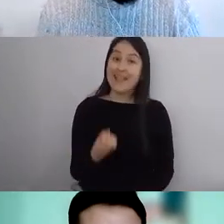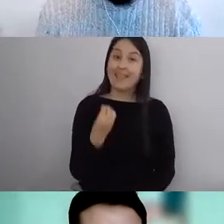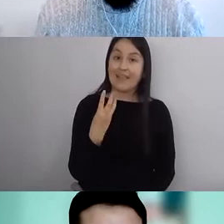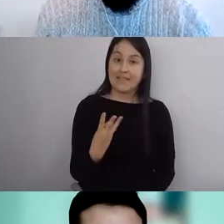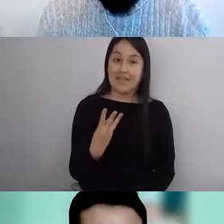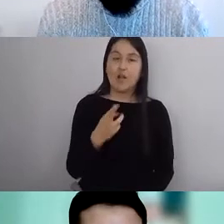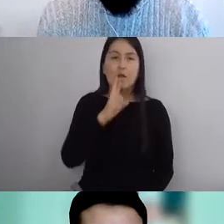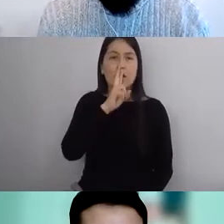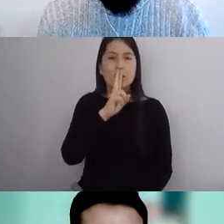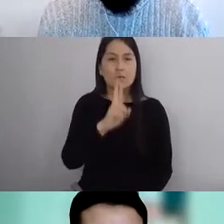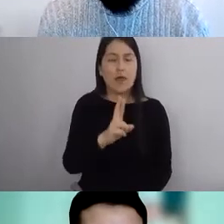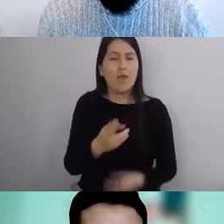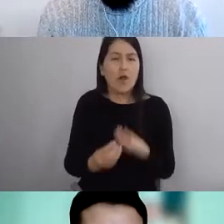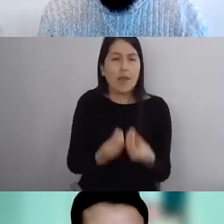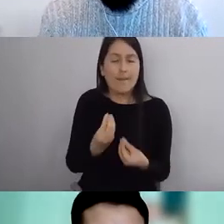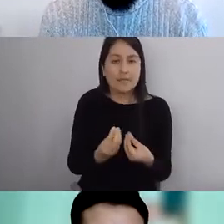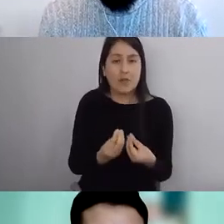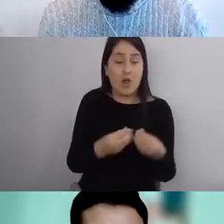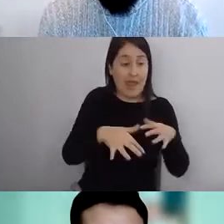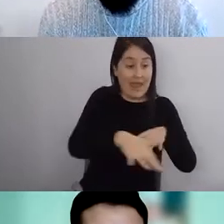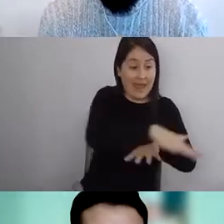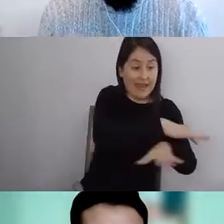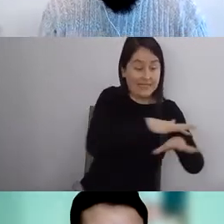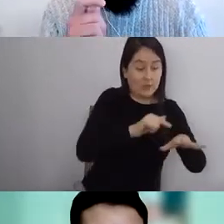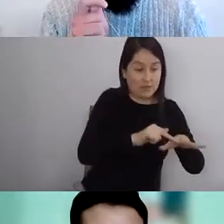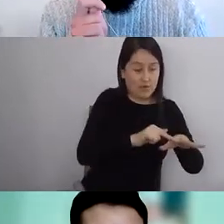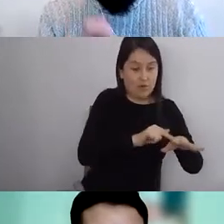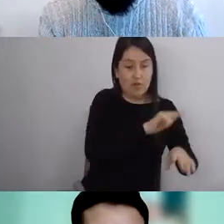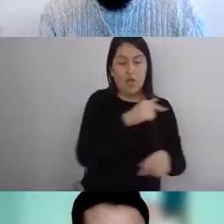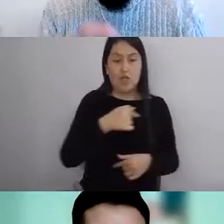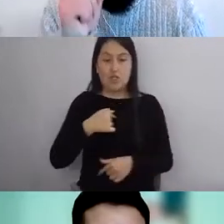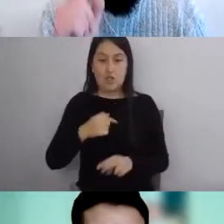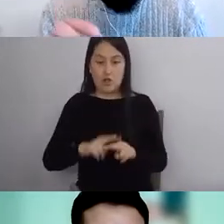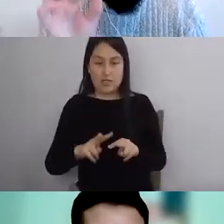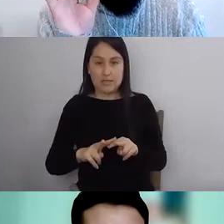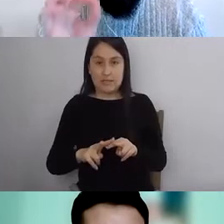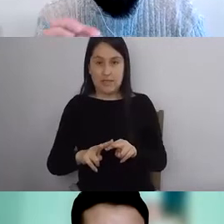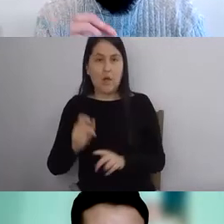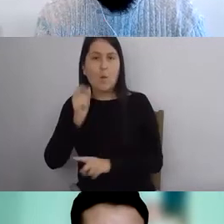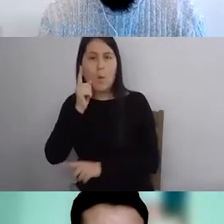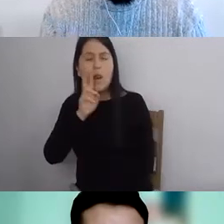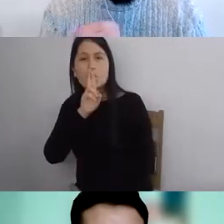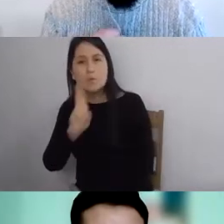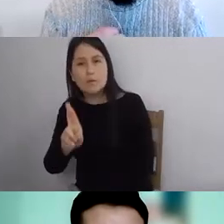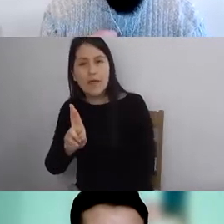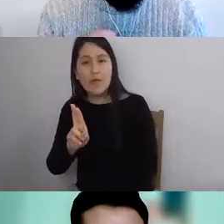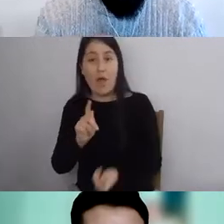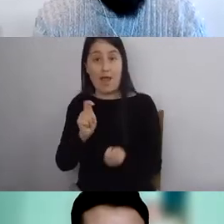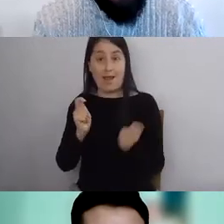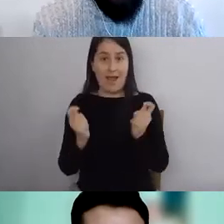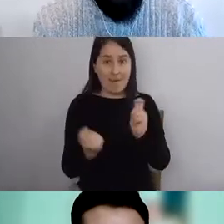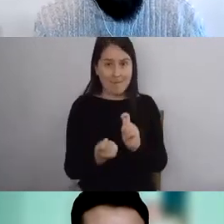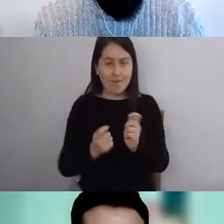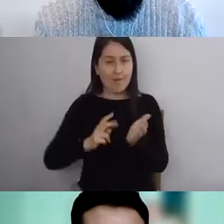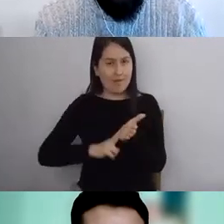¿Qué pasó después de lo que yo hice en esa situación en particular? Identifiquemos el cambio concreto que ocurrió luego de lo que yo